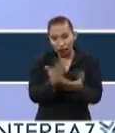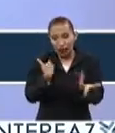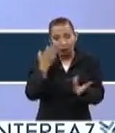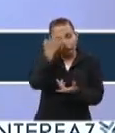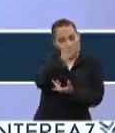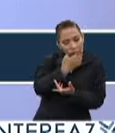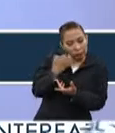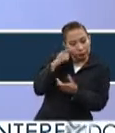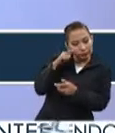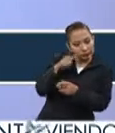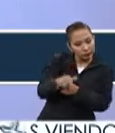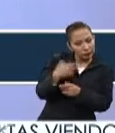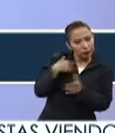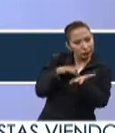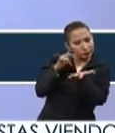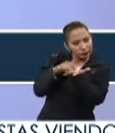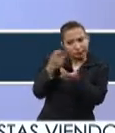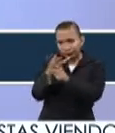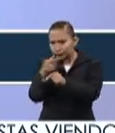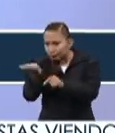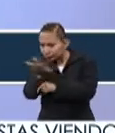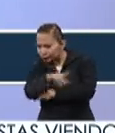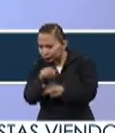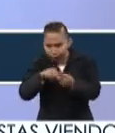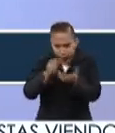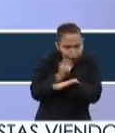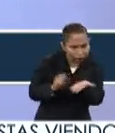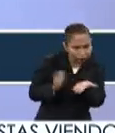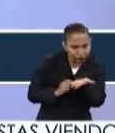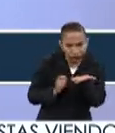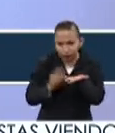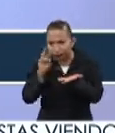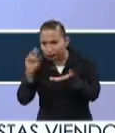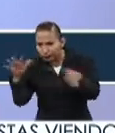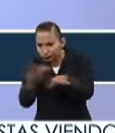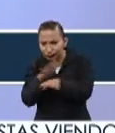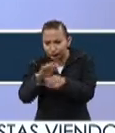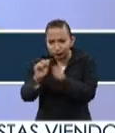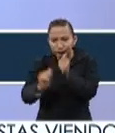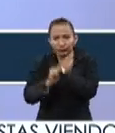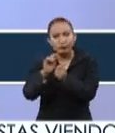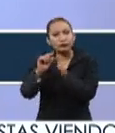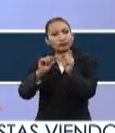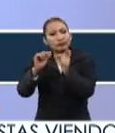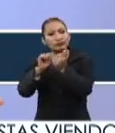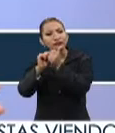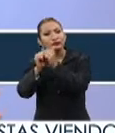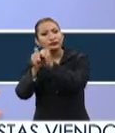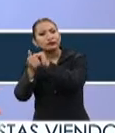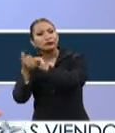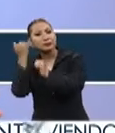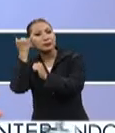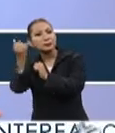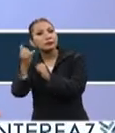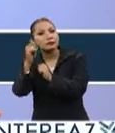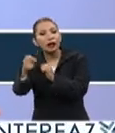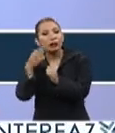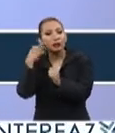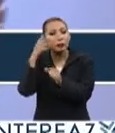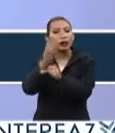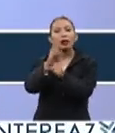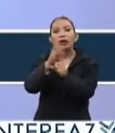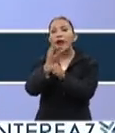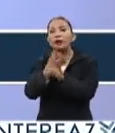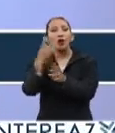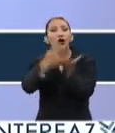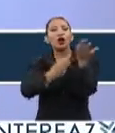un diagnóstico, sabemos qué está pasando, empezamos a tener cambios y entonces la idea es darle seguimiento y que